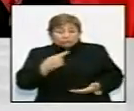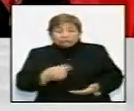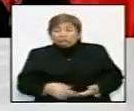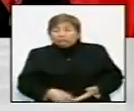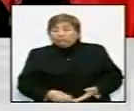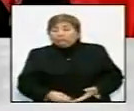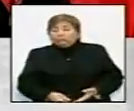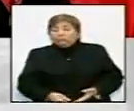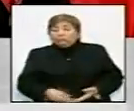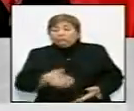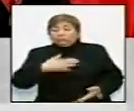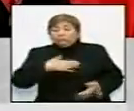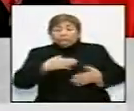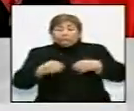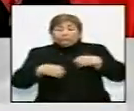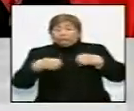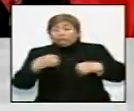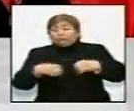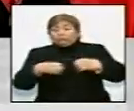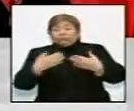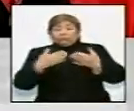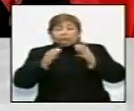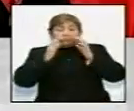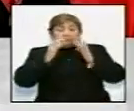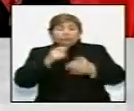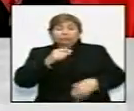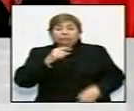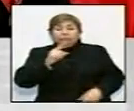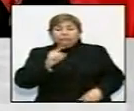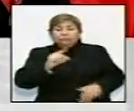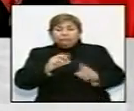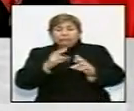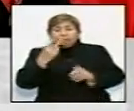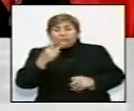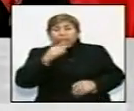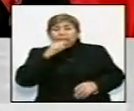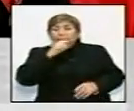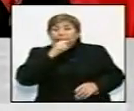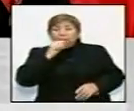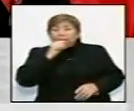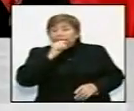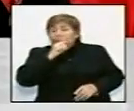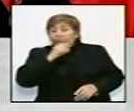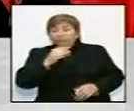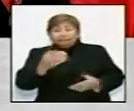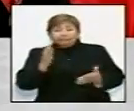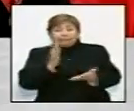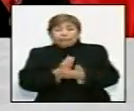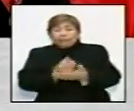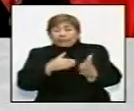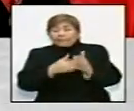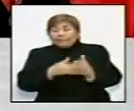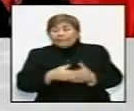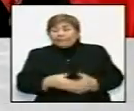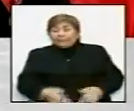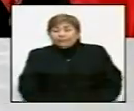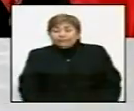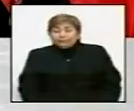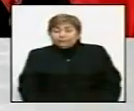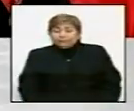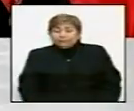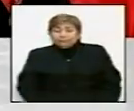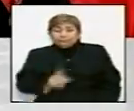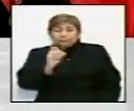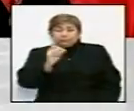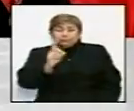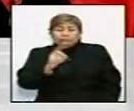pero sí, es que me emociona. Le di socorro a un par de señoras que me detuvieron y una